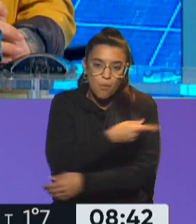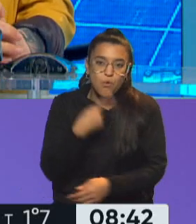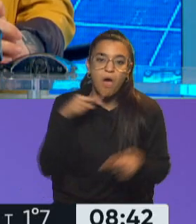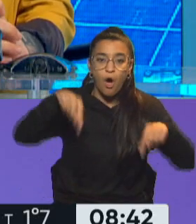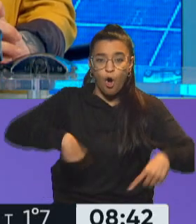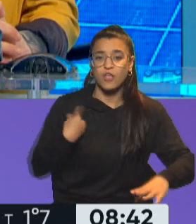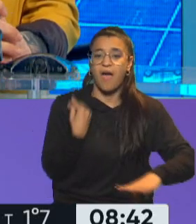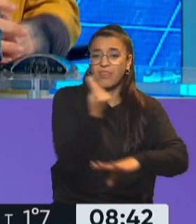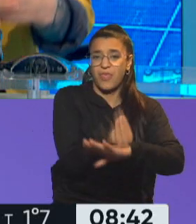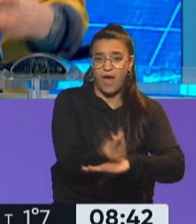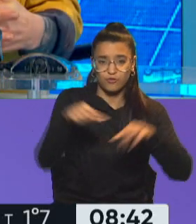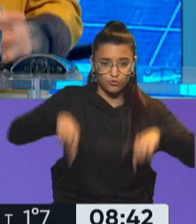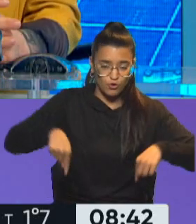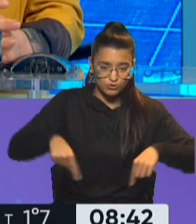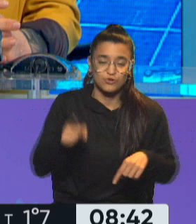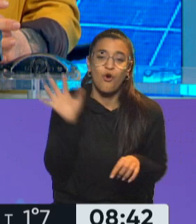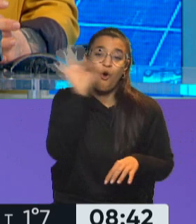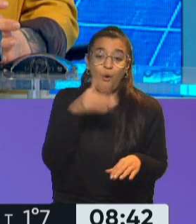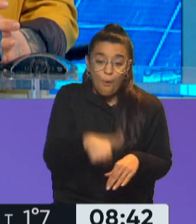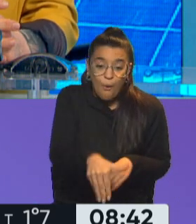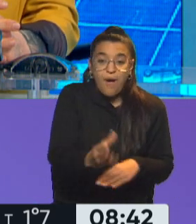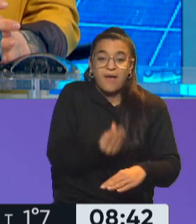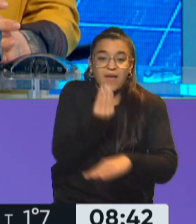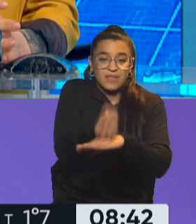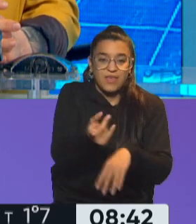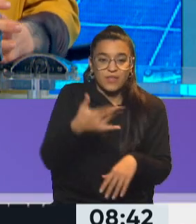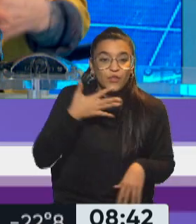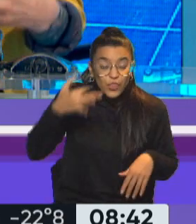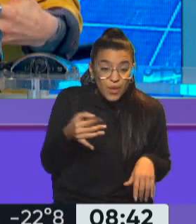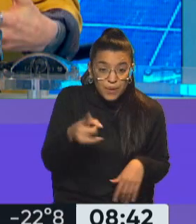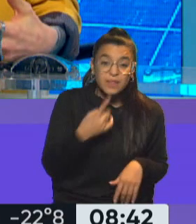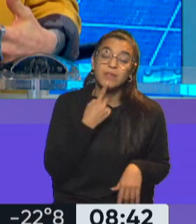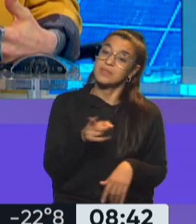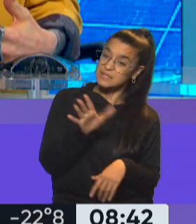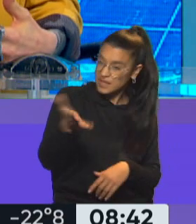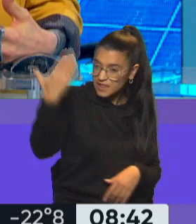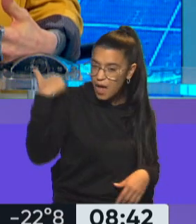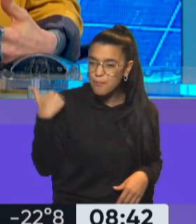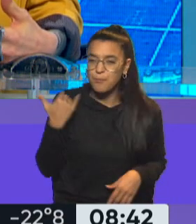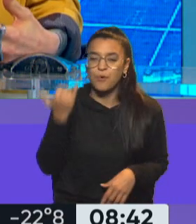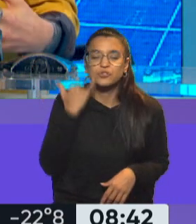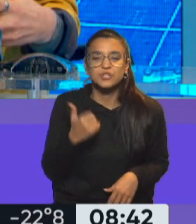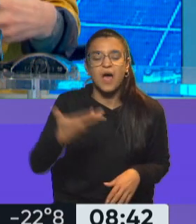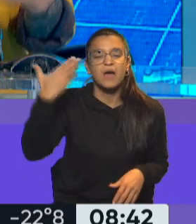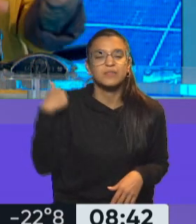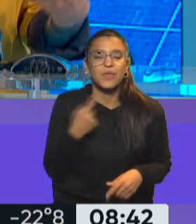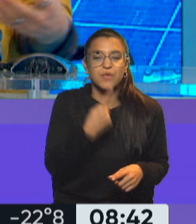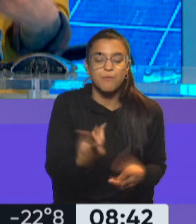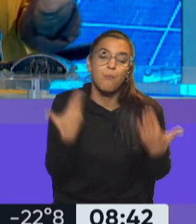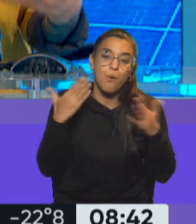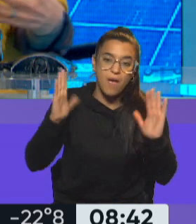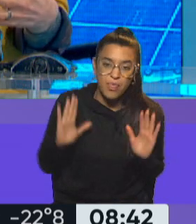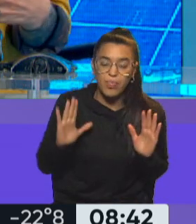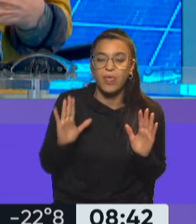son candidatos o están camino a hacerlo. Lo cierto es que desde hace tiempo ya hablábamos de que